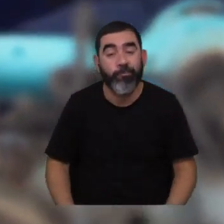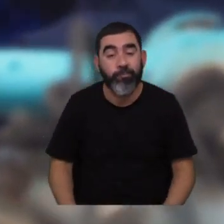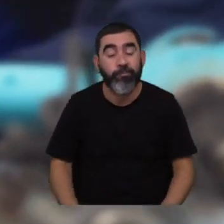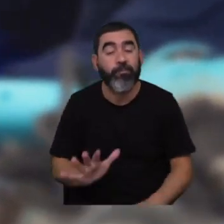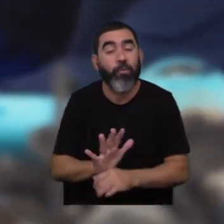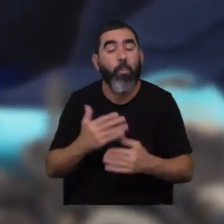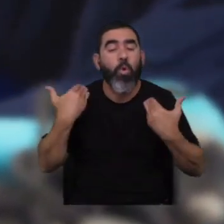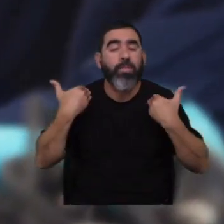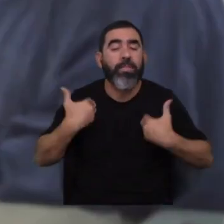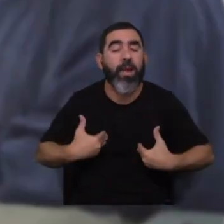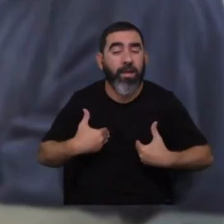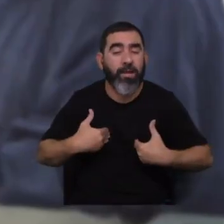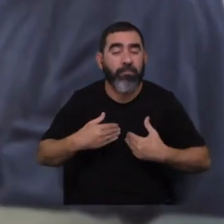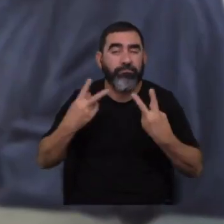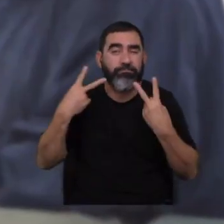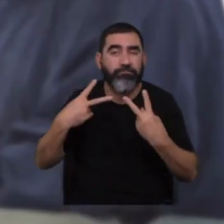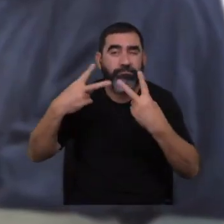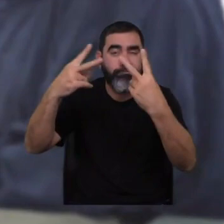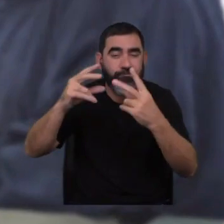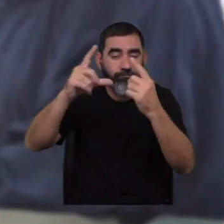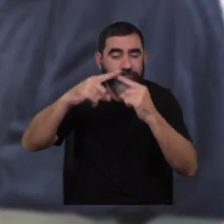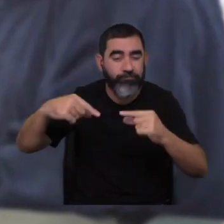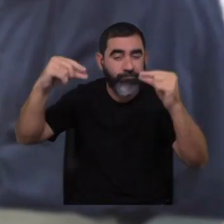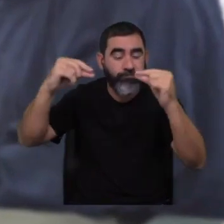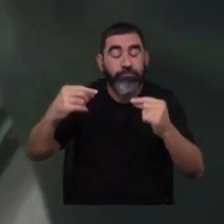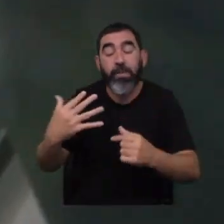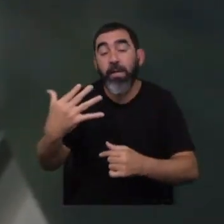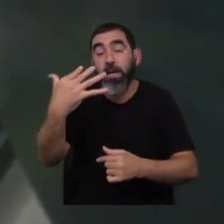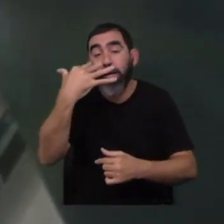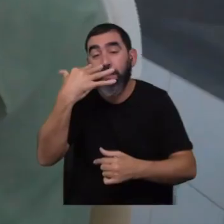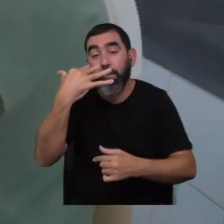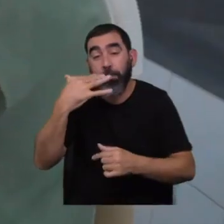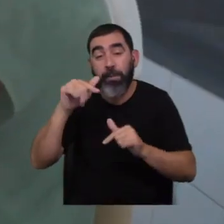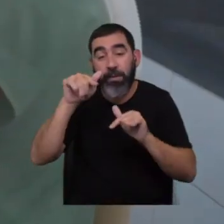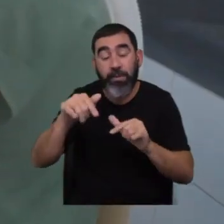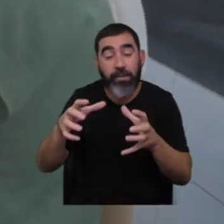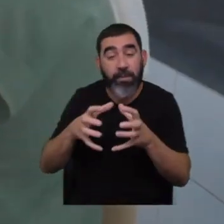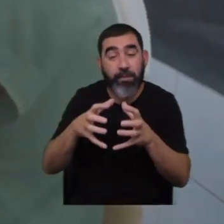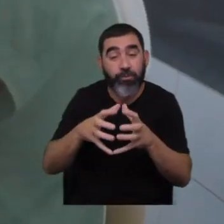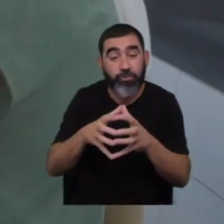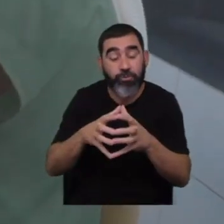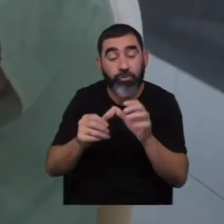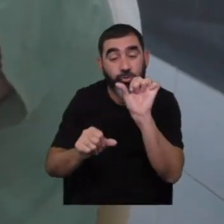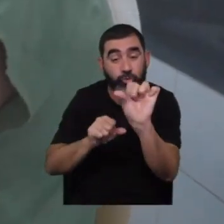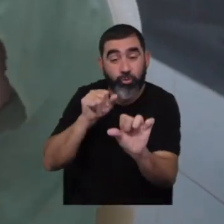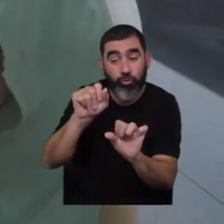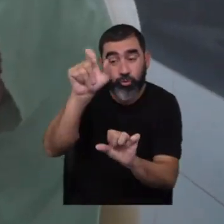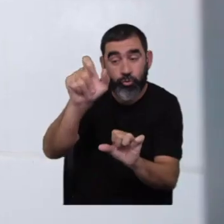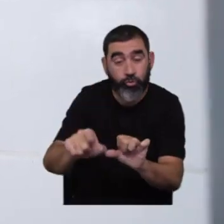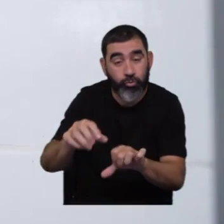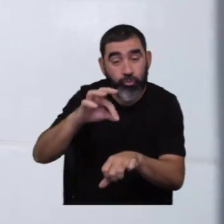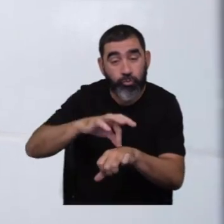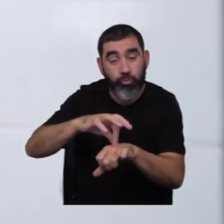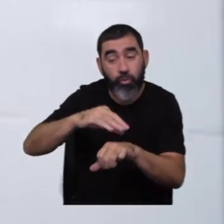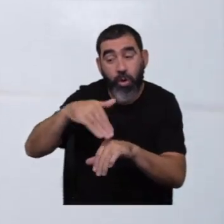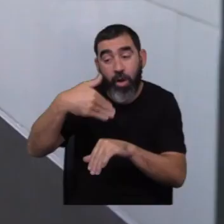trajes de astronauta, donde la respiración que hace el equipo quirúrgico está fuera del